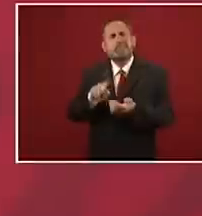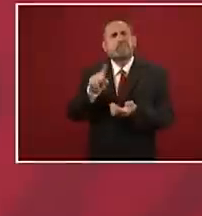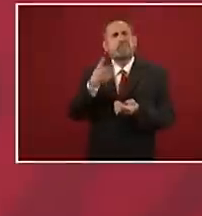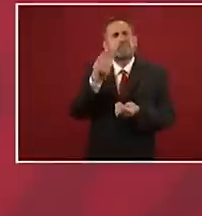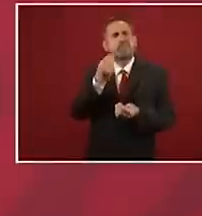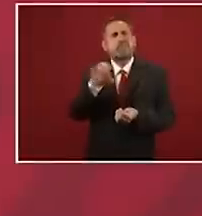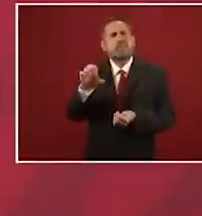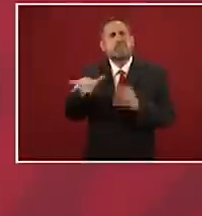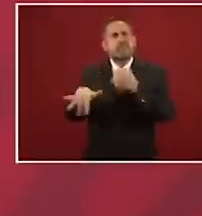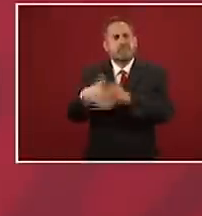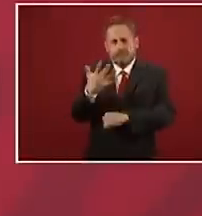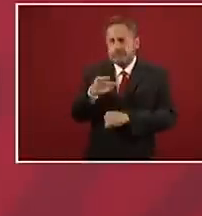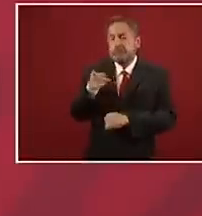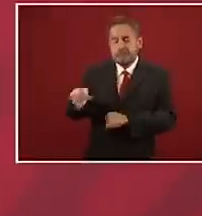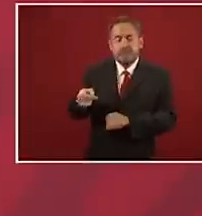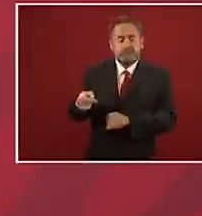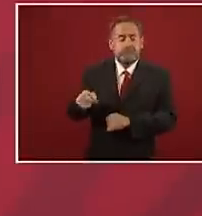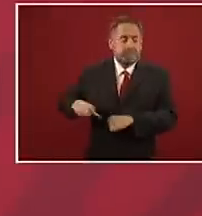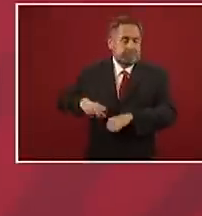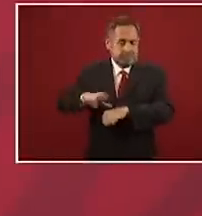1915.